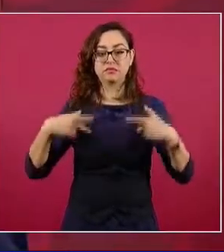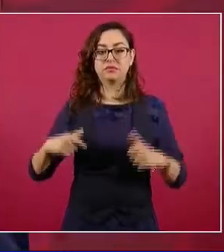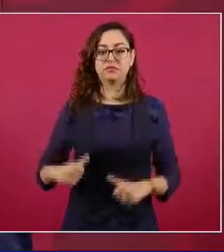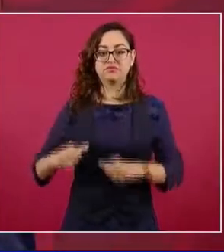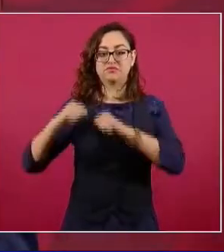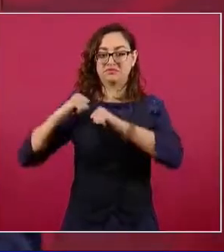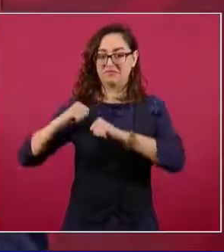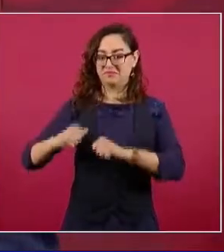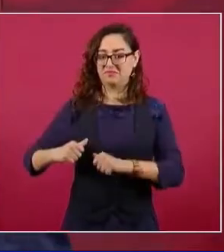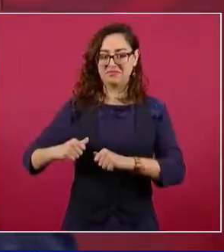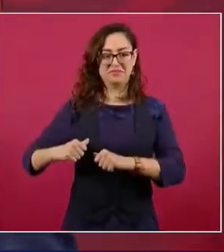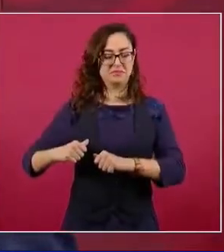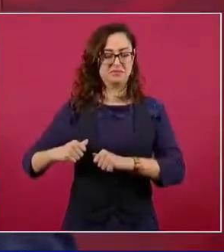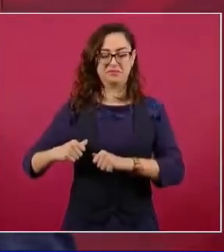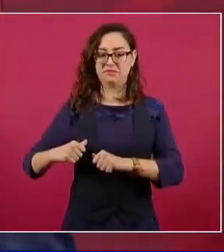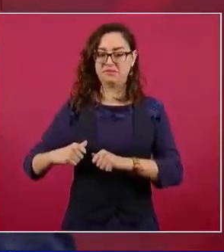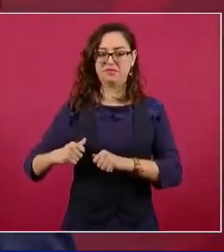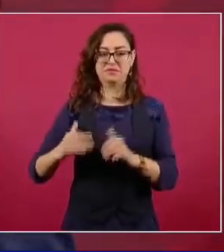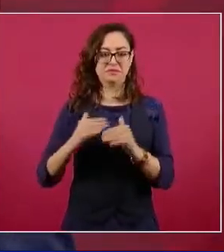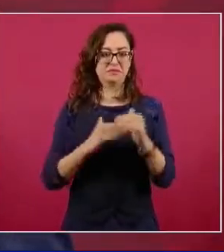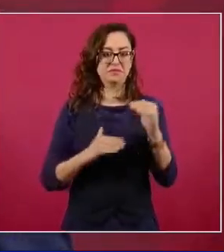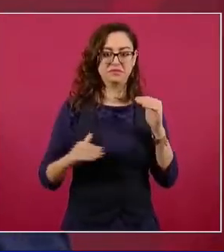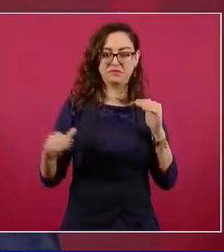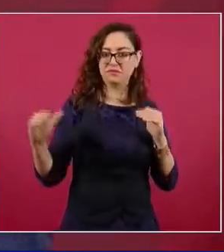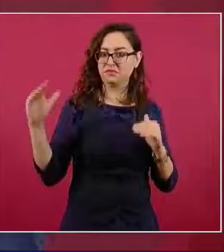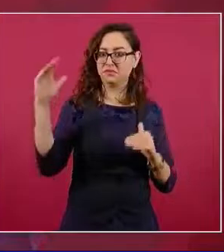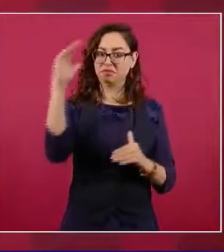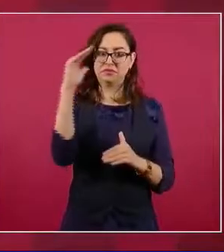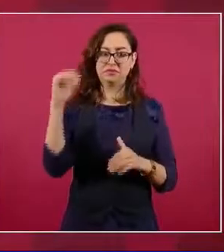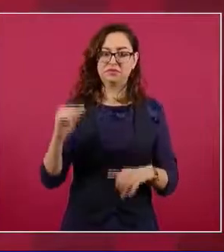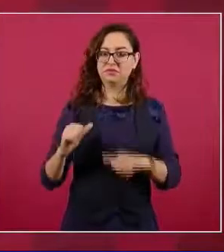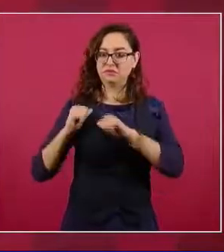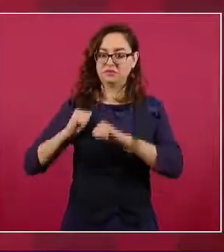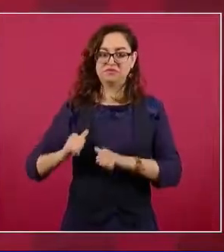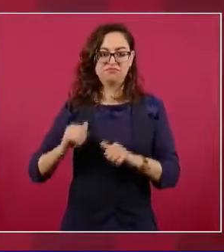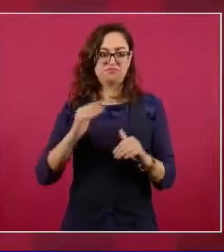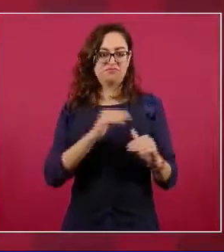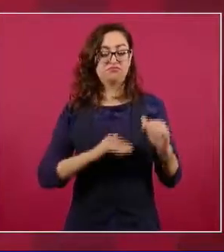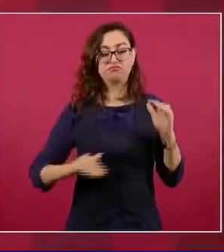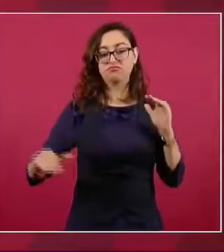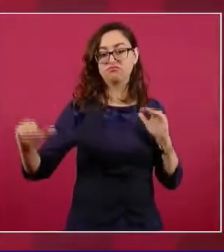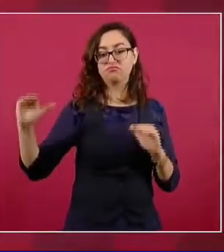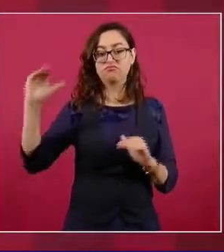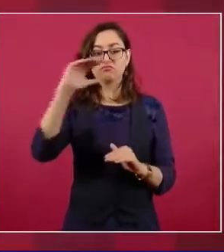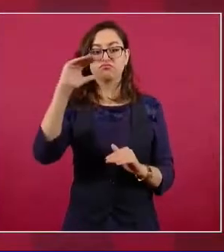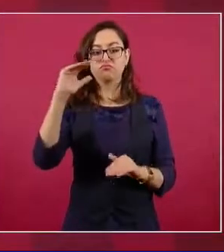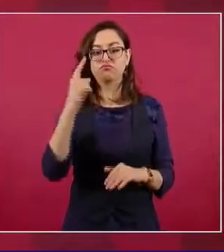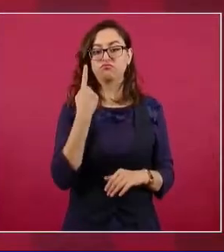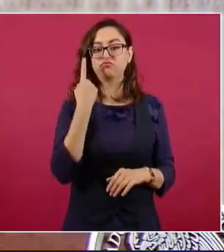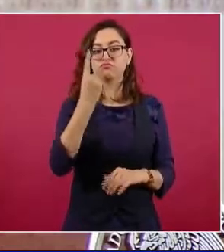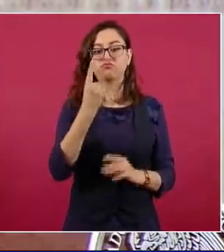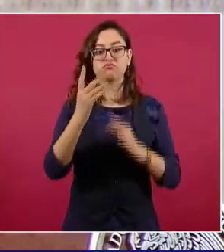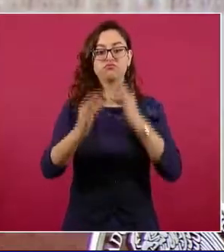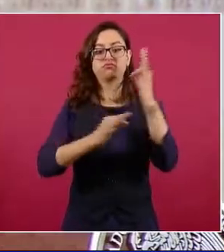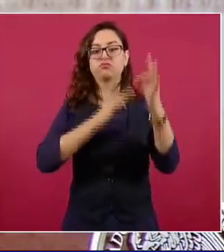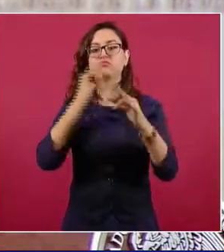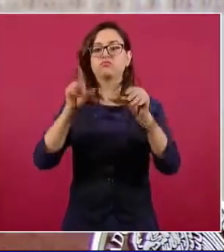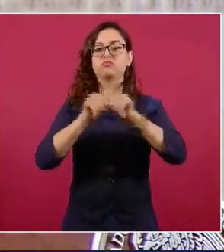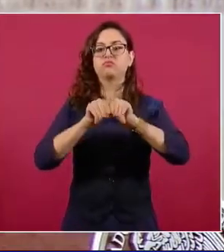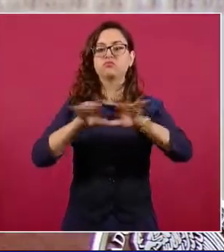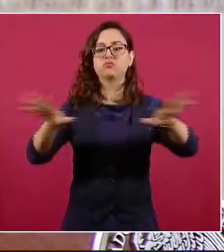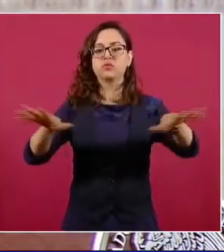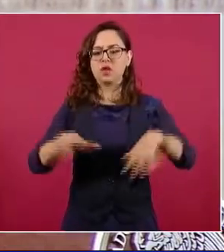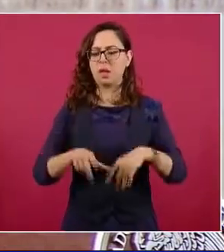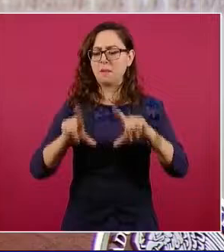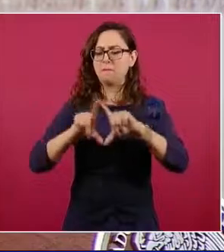en lo más alto, en la cima del poder, llegó a decir que la